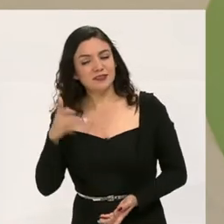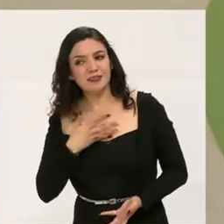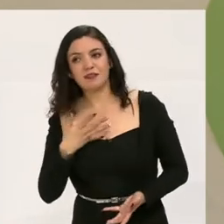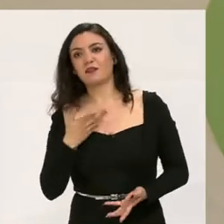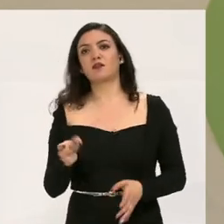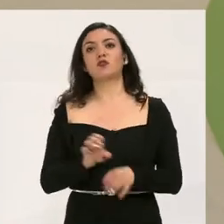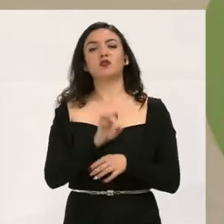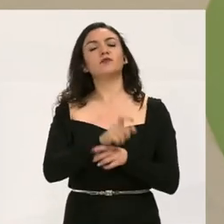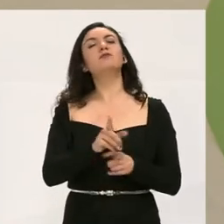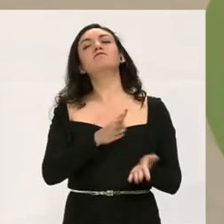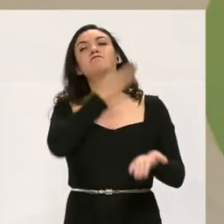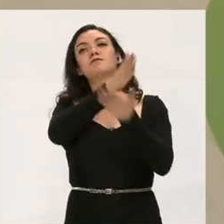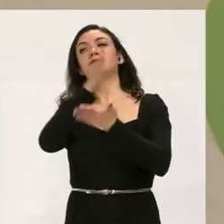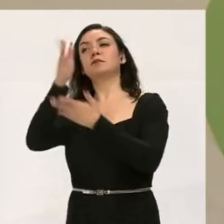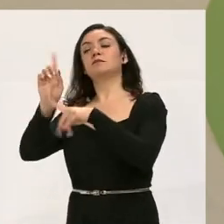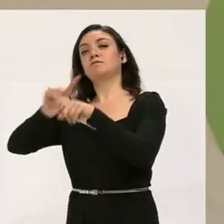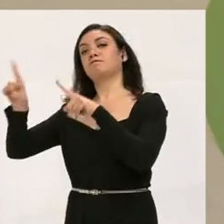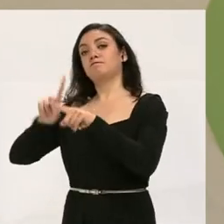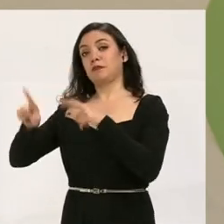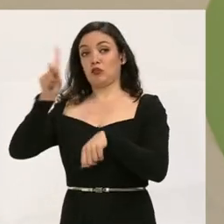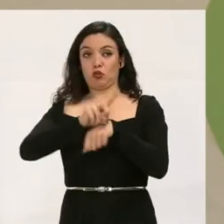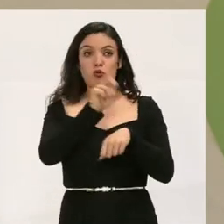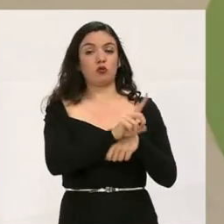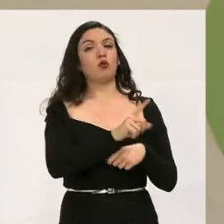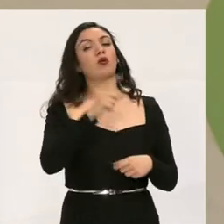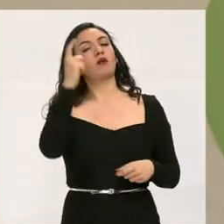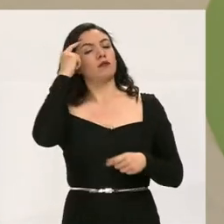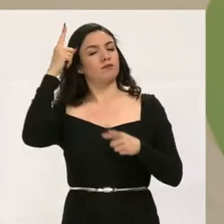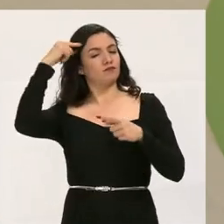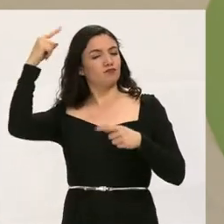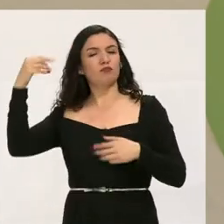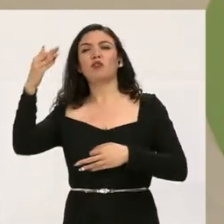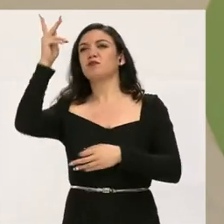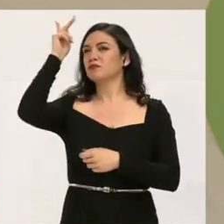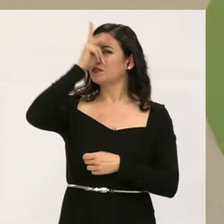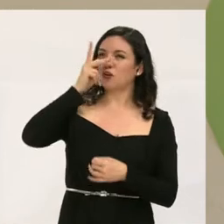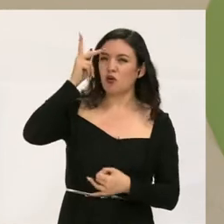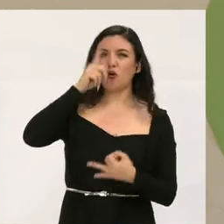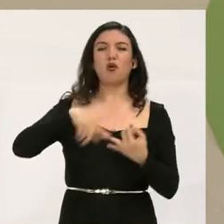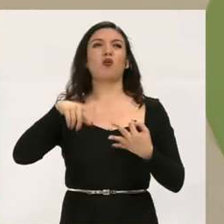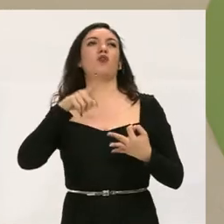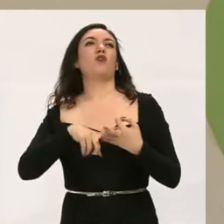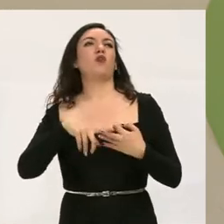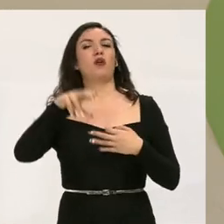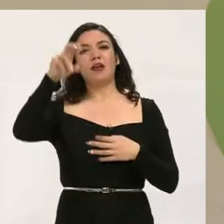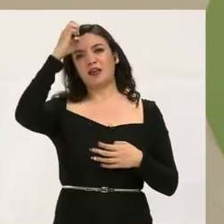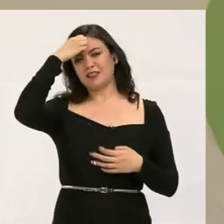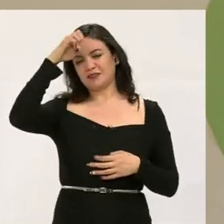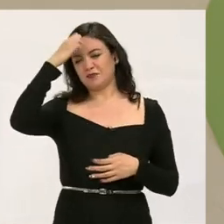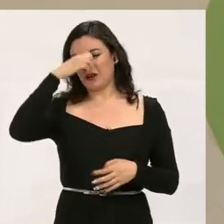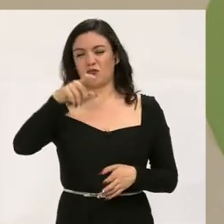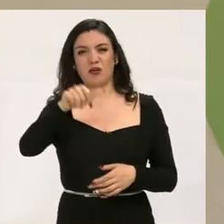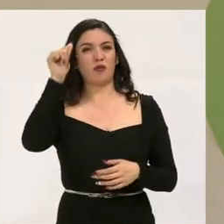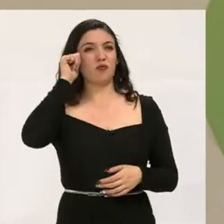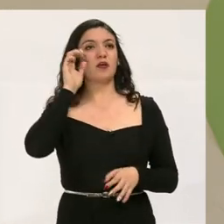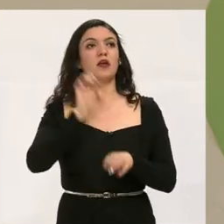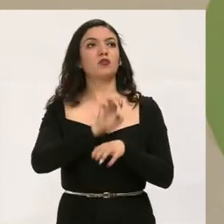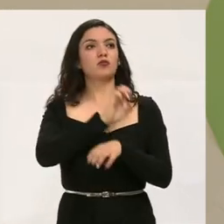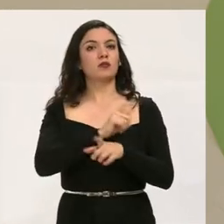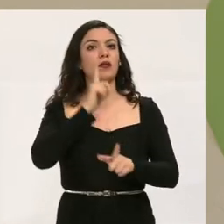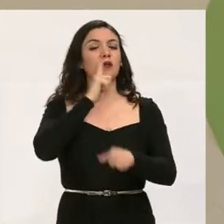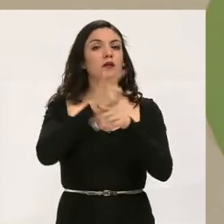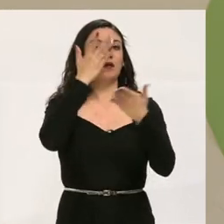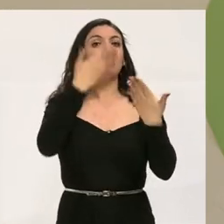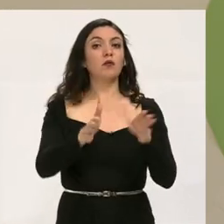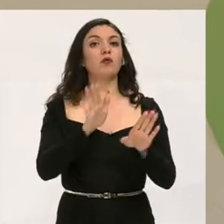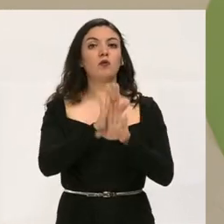él. Entonces pues ya estuvimos yendo con varios doctores, neurólogos, pediatras, psicólogo, experto en autismo. Y